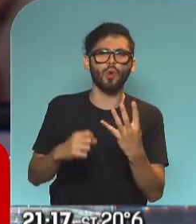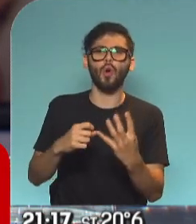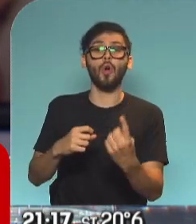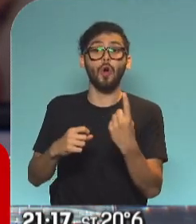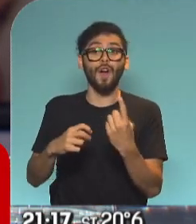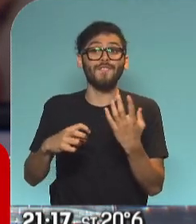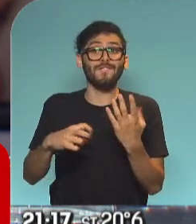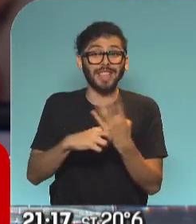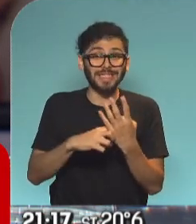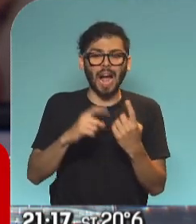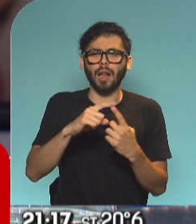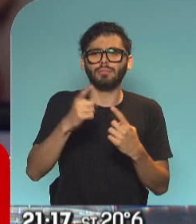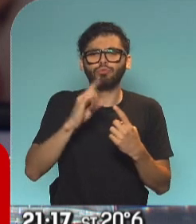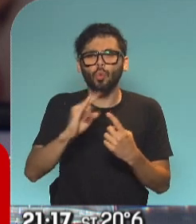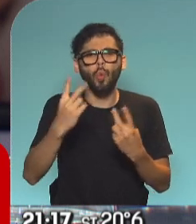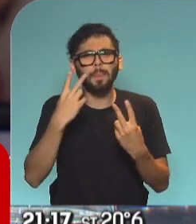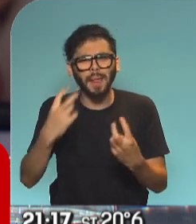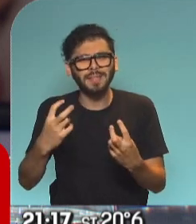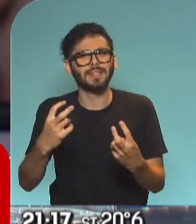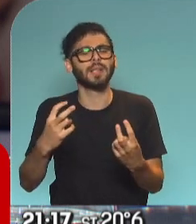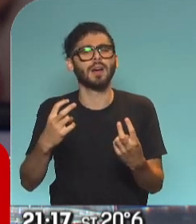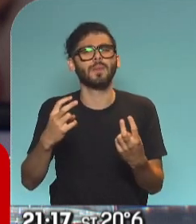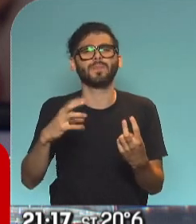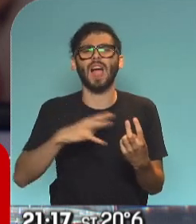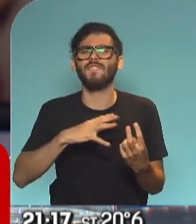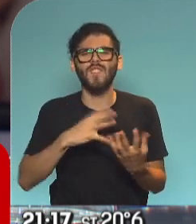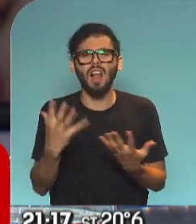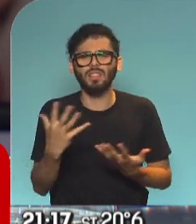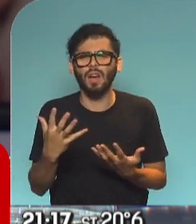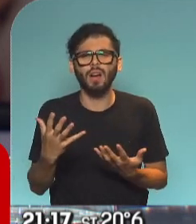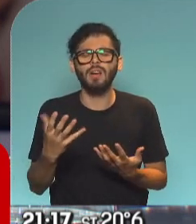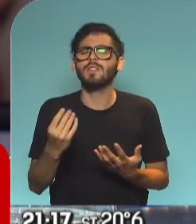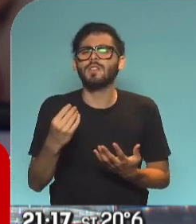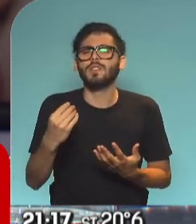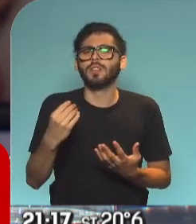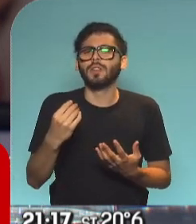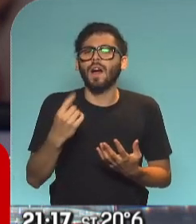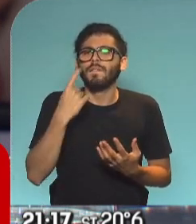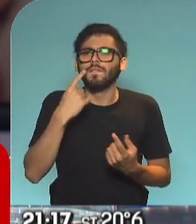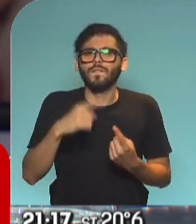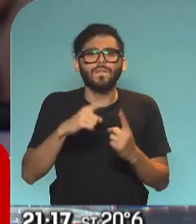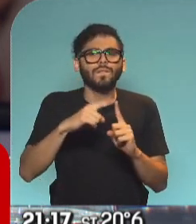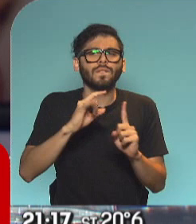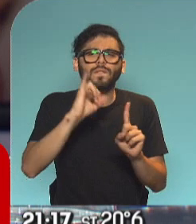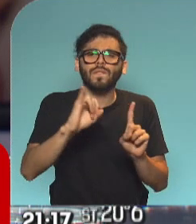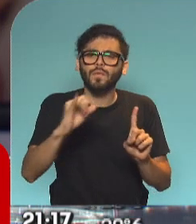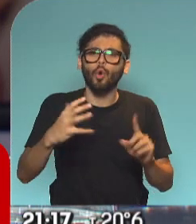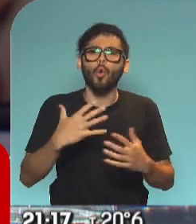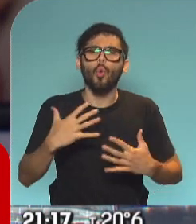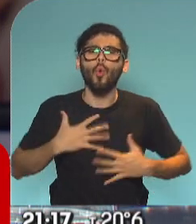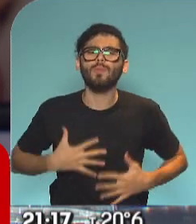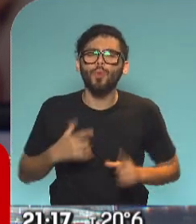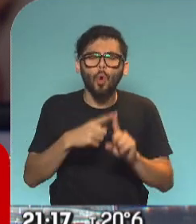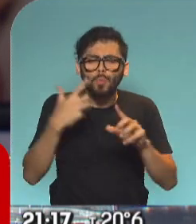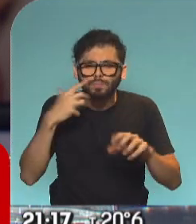iba a llevar adelante la investigación. Y por supuesto que lo que faltaba era la palabra, por lo menos para que dé indicios de cómo se había encontrado el cuerpo de Diego Armando